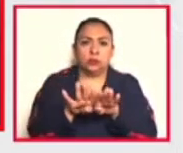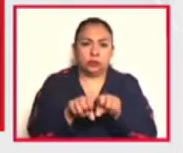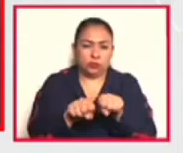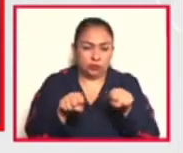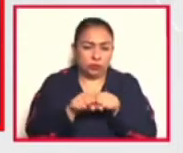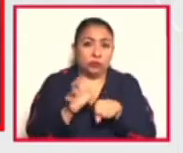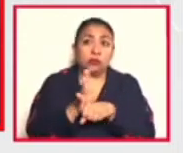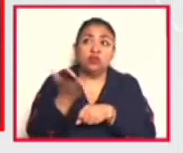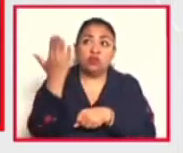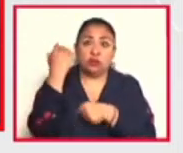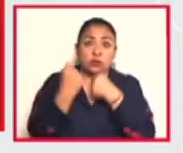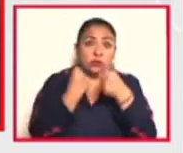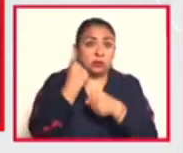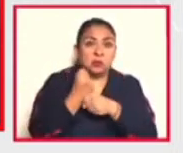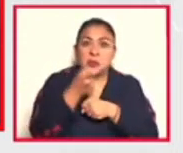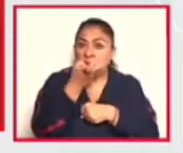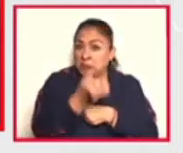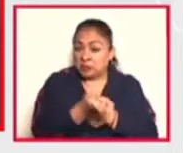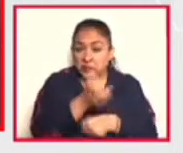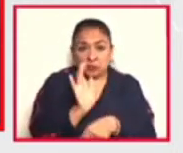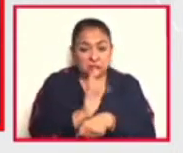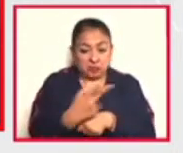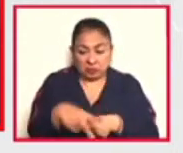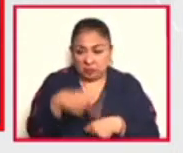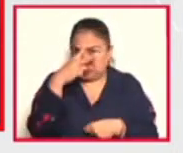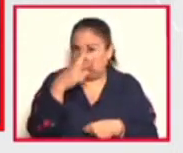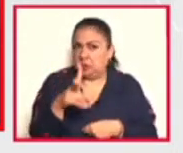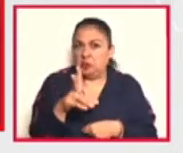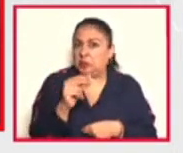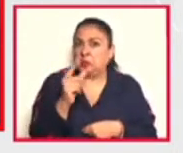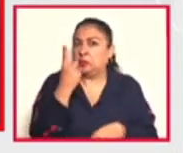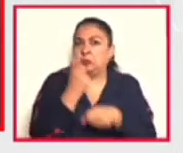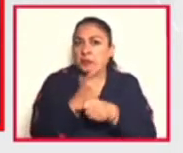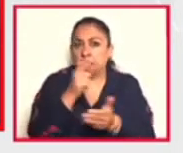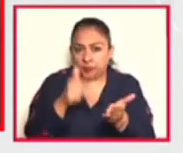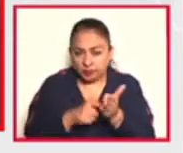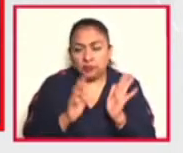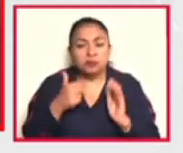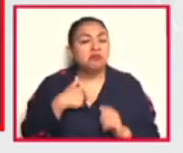no ocupaba ese lugar y estoy contento, creo que